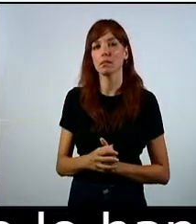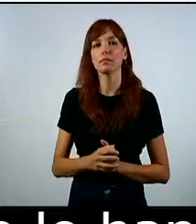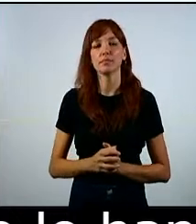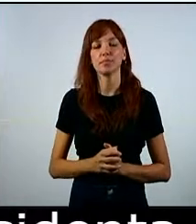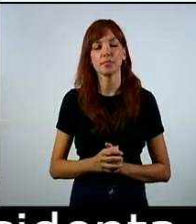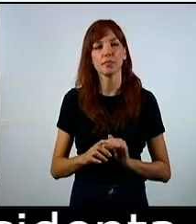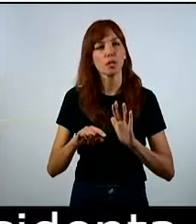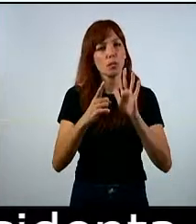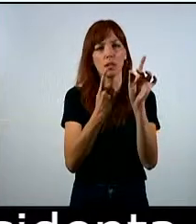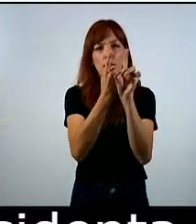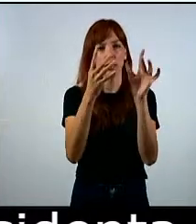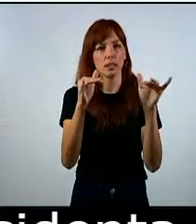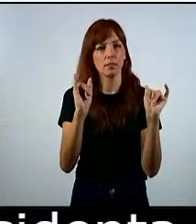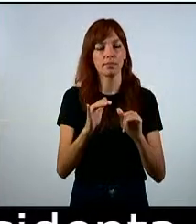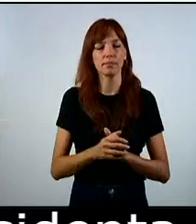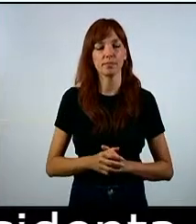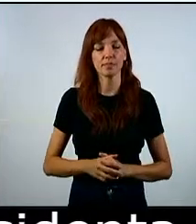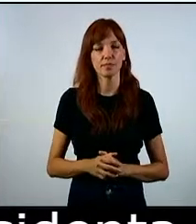ilegalidad.